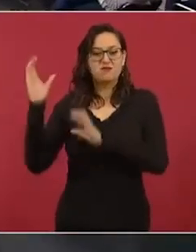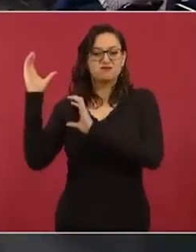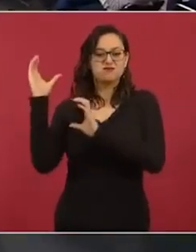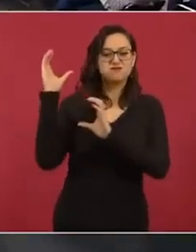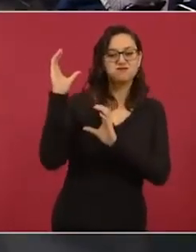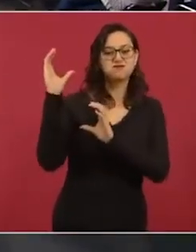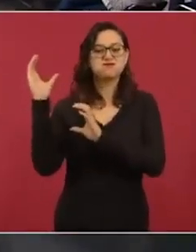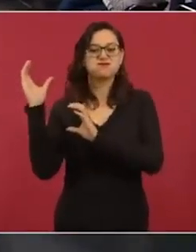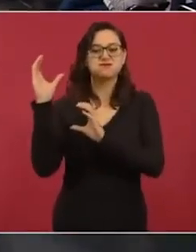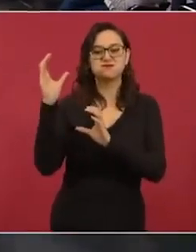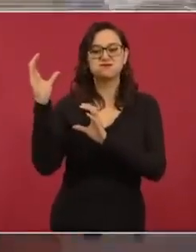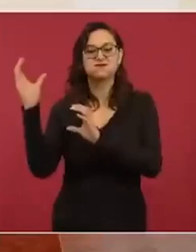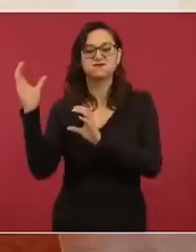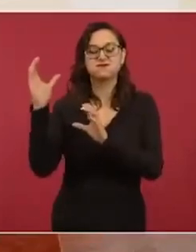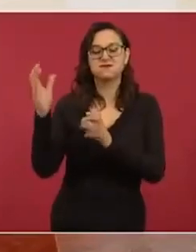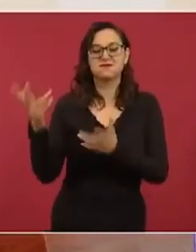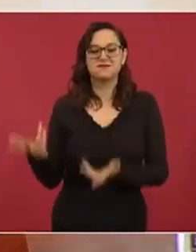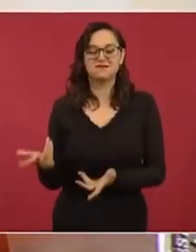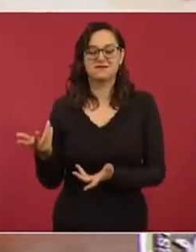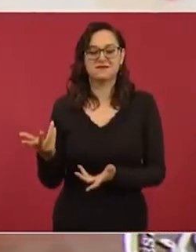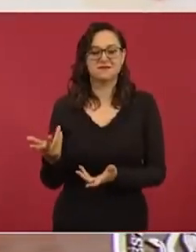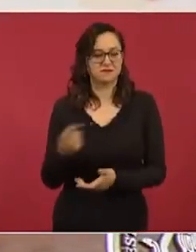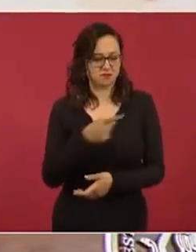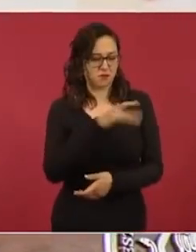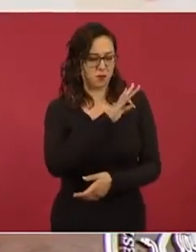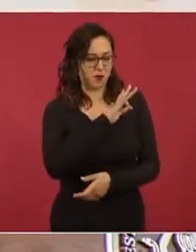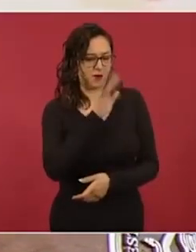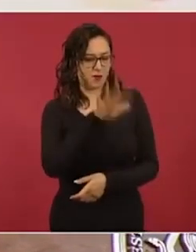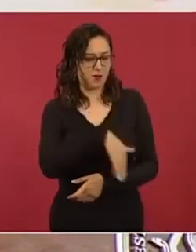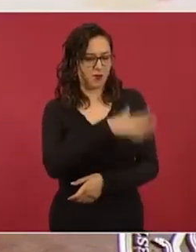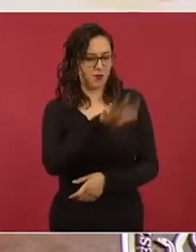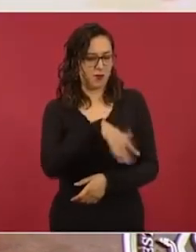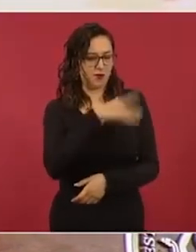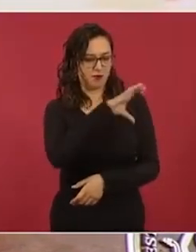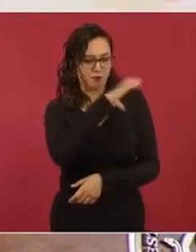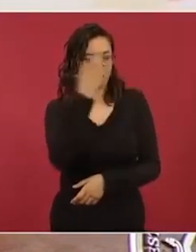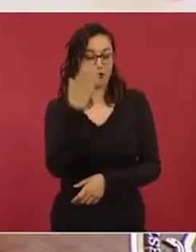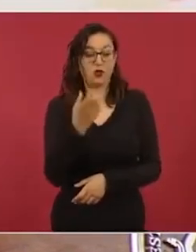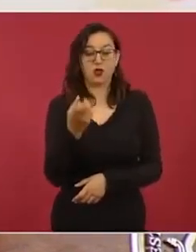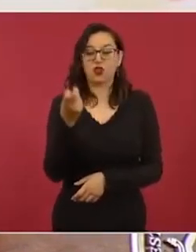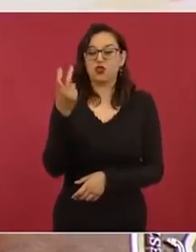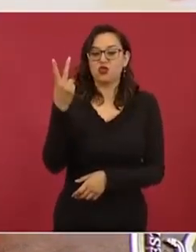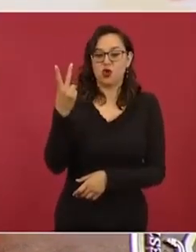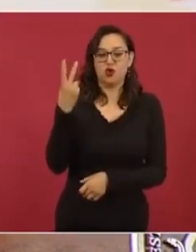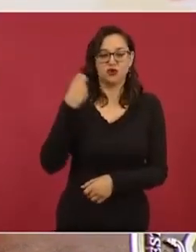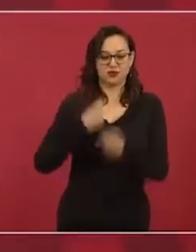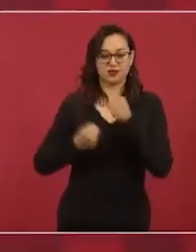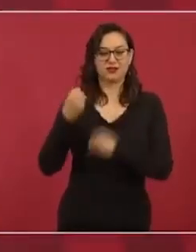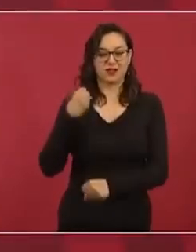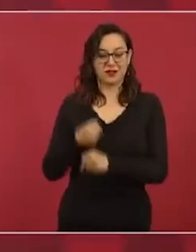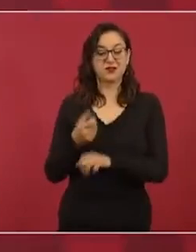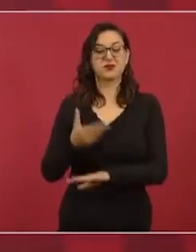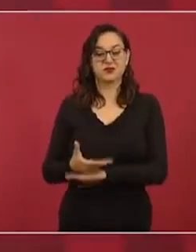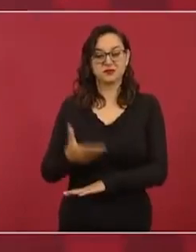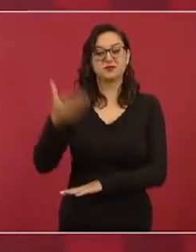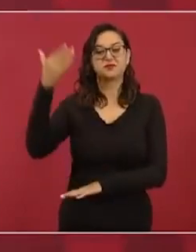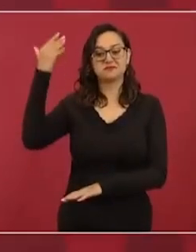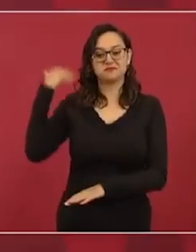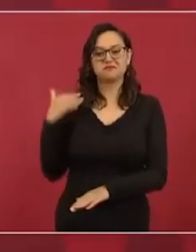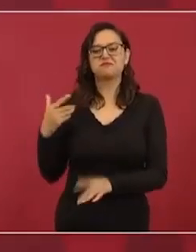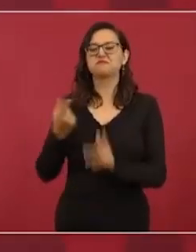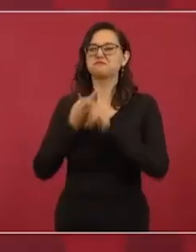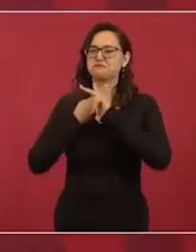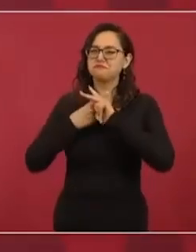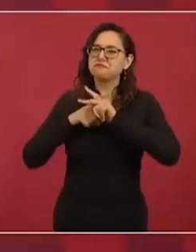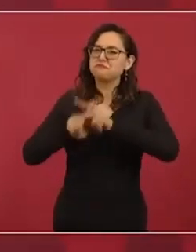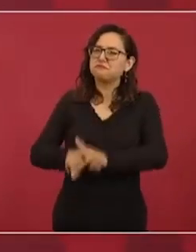A ver si por ahí logramos encontrar. Hace como 2 o 3 años, cuando empezamos a hablar.